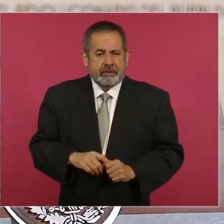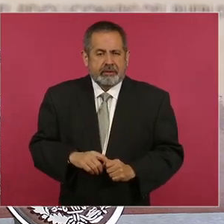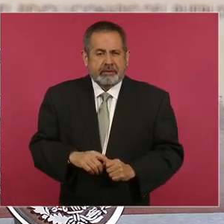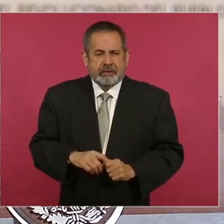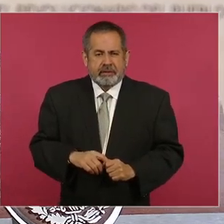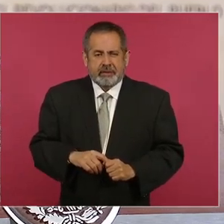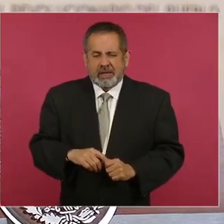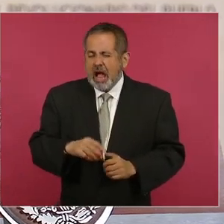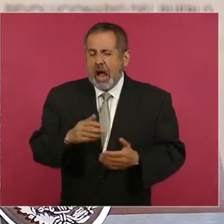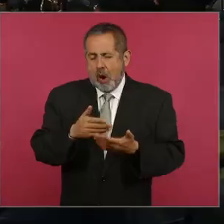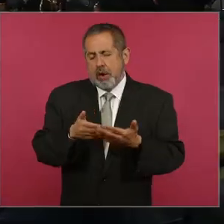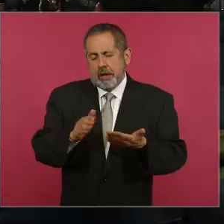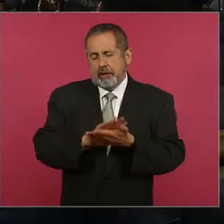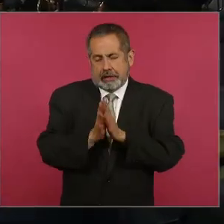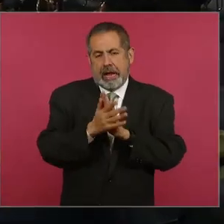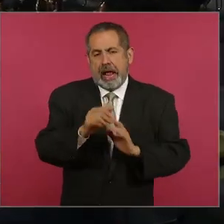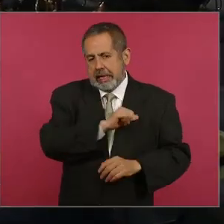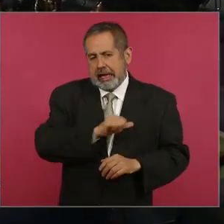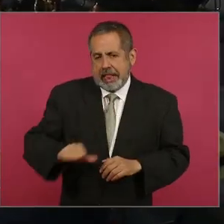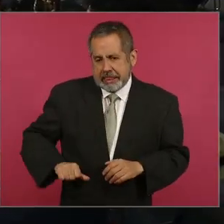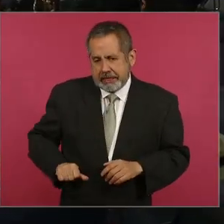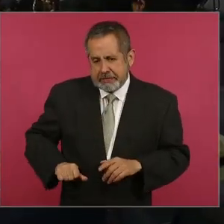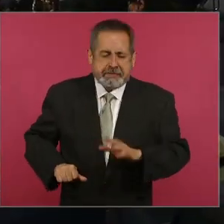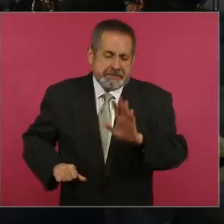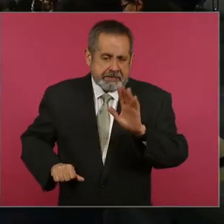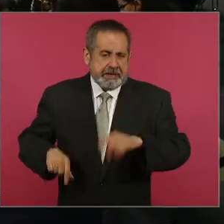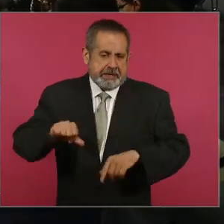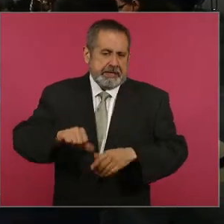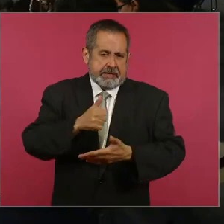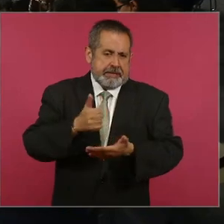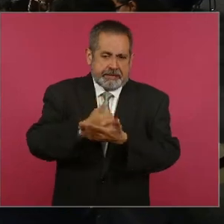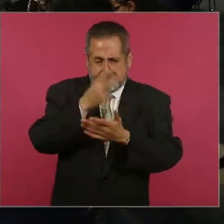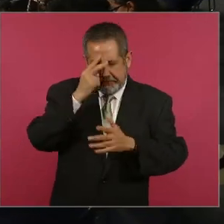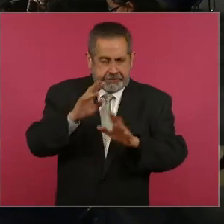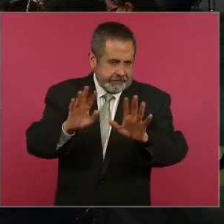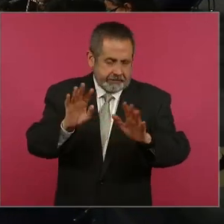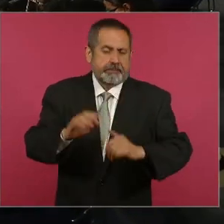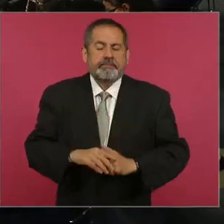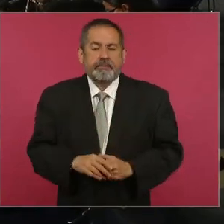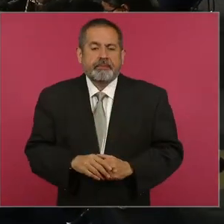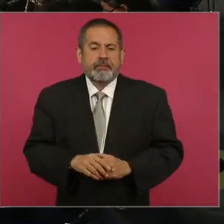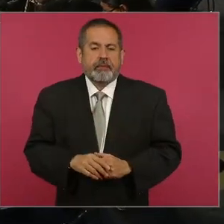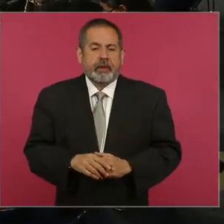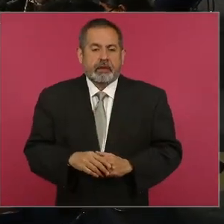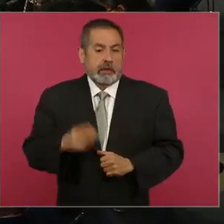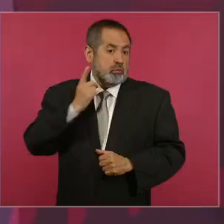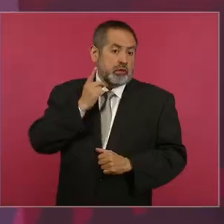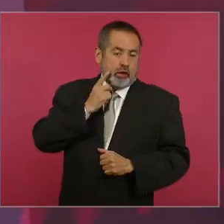son alcaldes de la Ciudad de México, y le decía: tengo esto